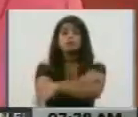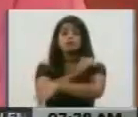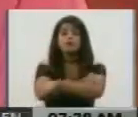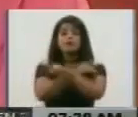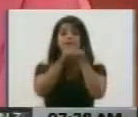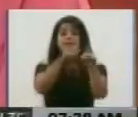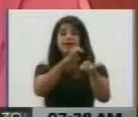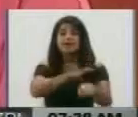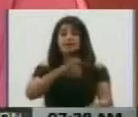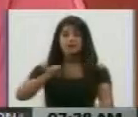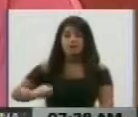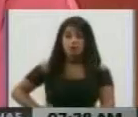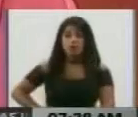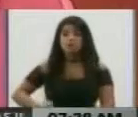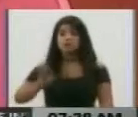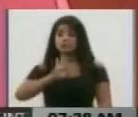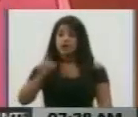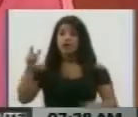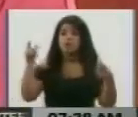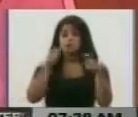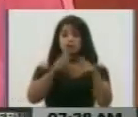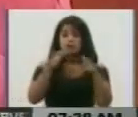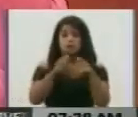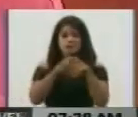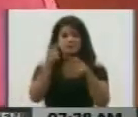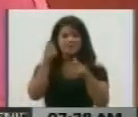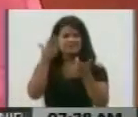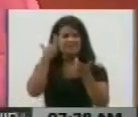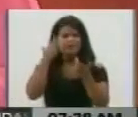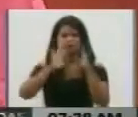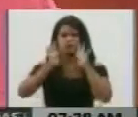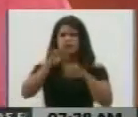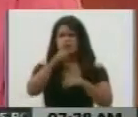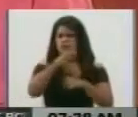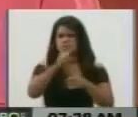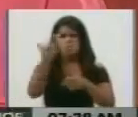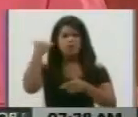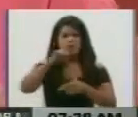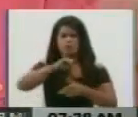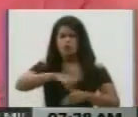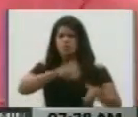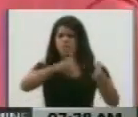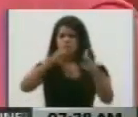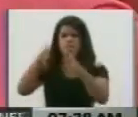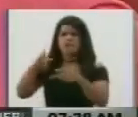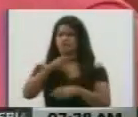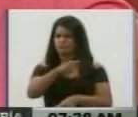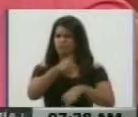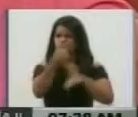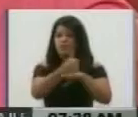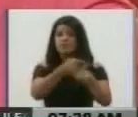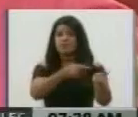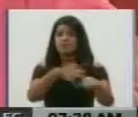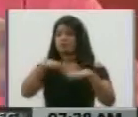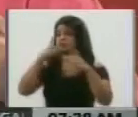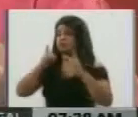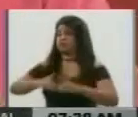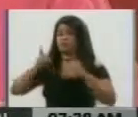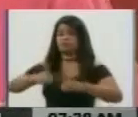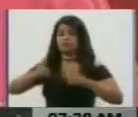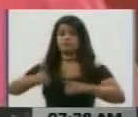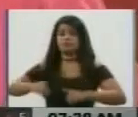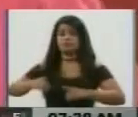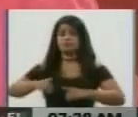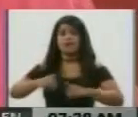adelante, digamos, toda la guerra sucia, que tiene las manos manchadas de sangre de todo el conflicto armado salvadoreño, acaba de tomar unas decisiones que,